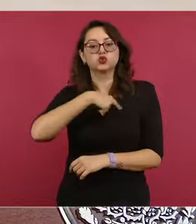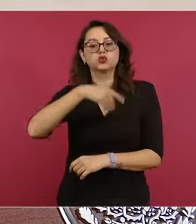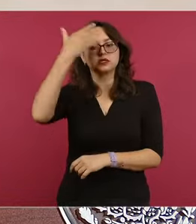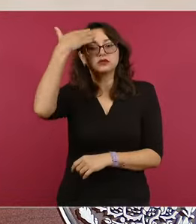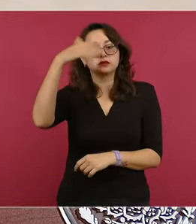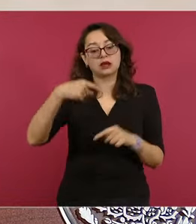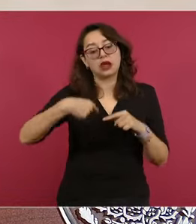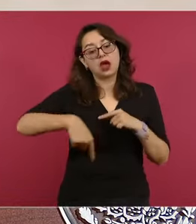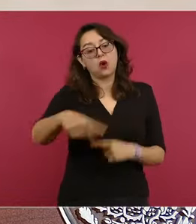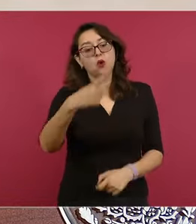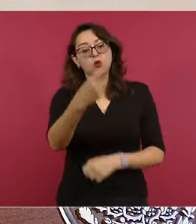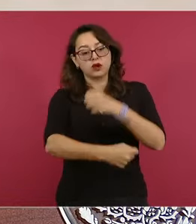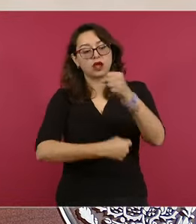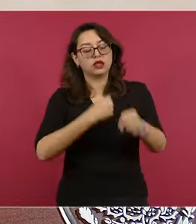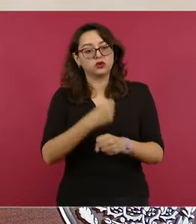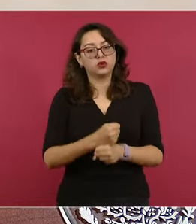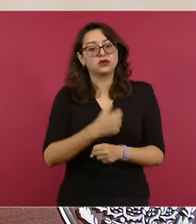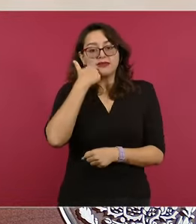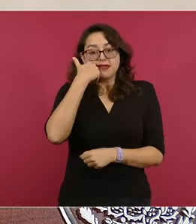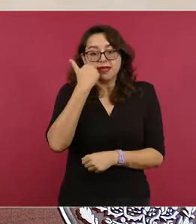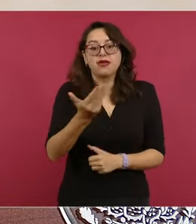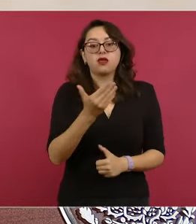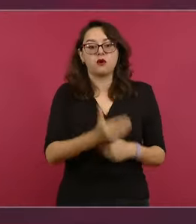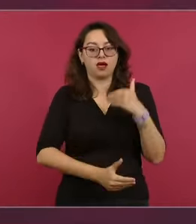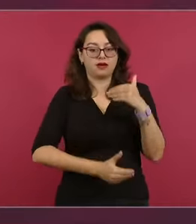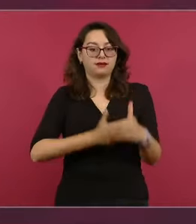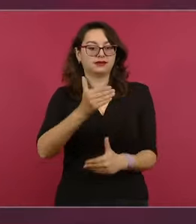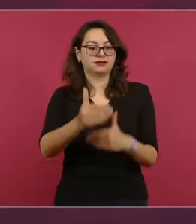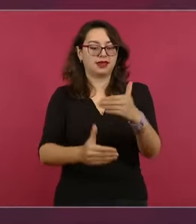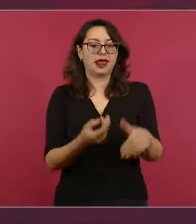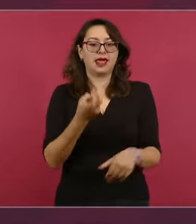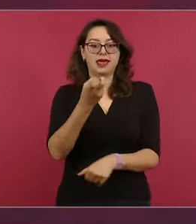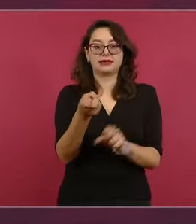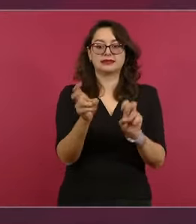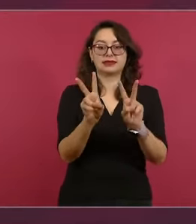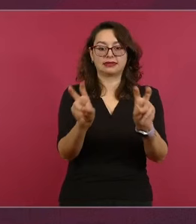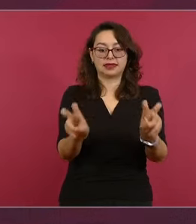ver qué podemos avanzar sobre eso.